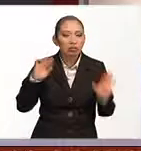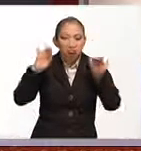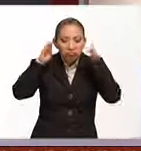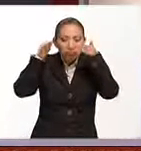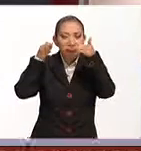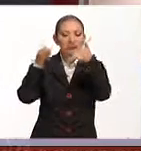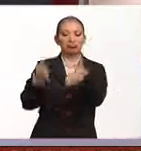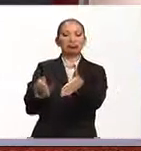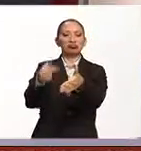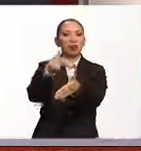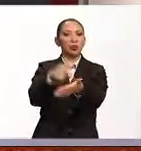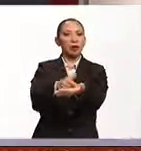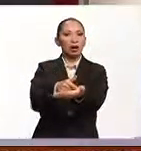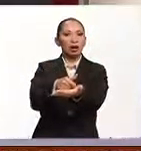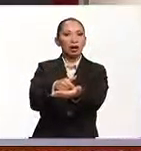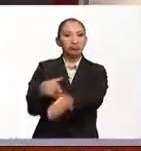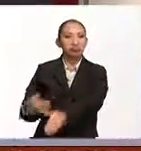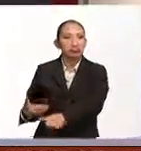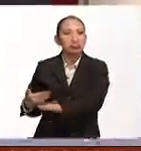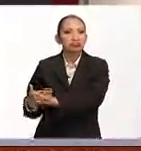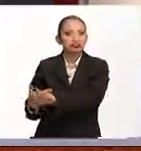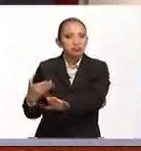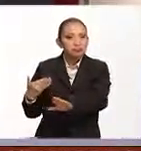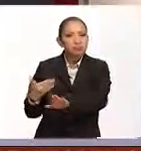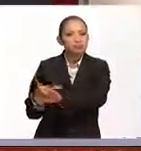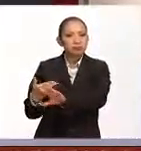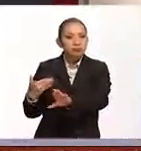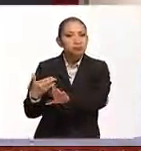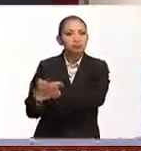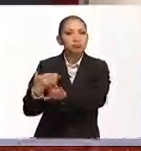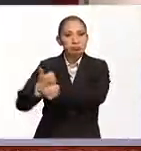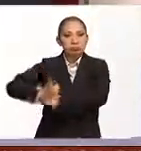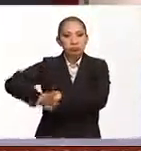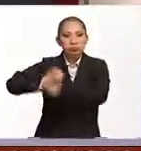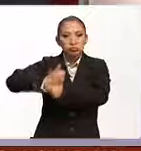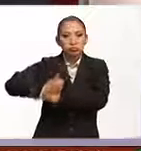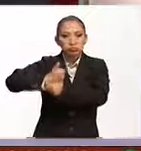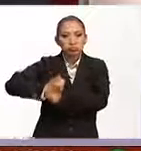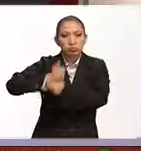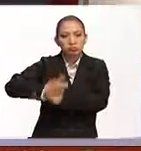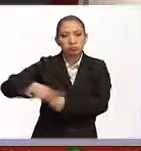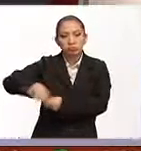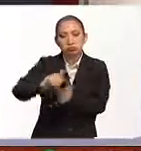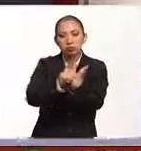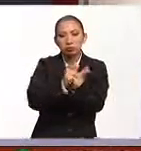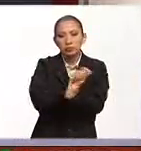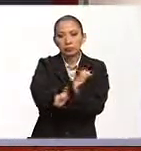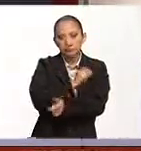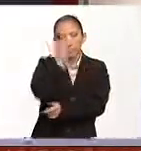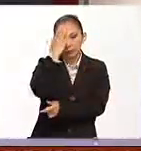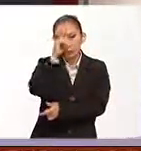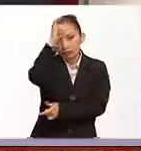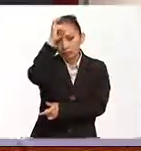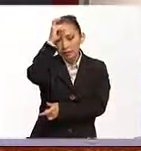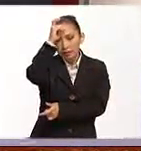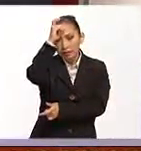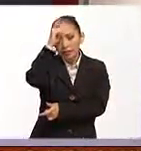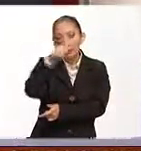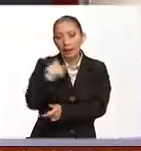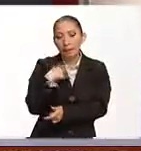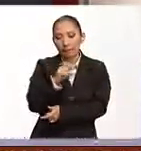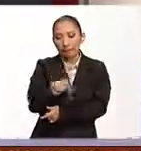convirtiendo en uno de los países más victimarios por parte del terrorismo? Sabemos que Turquía forma parte